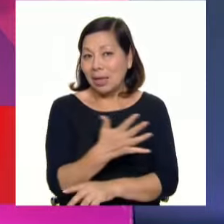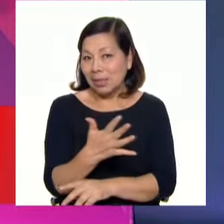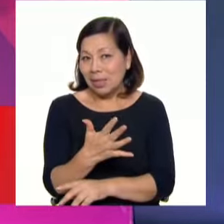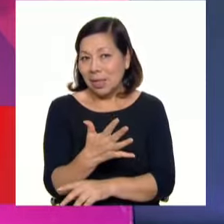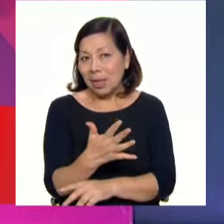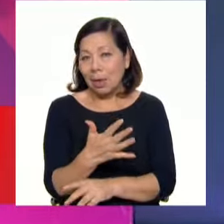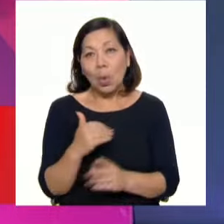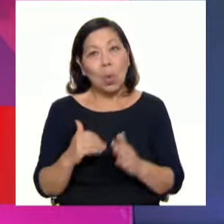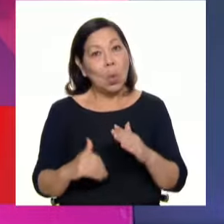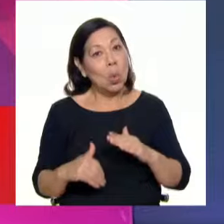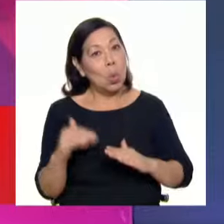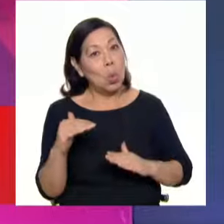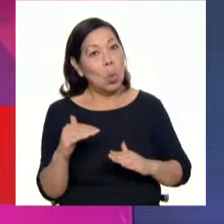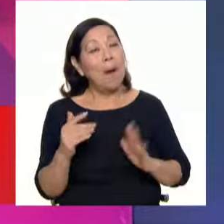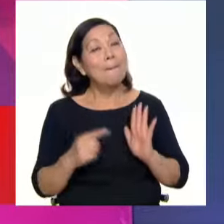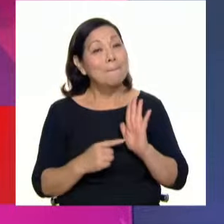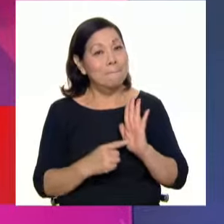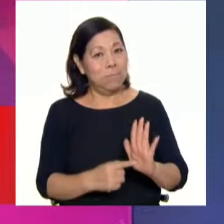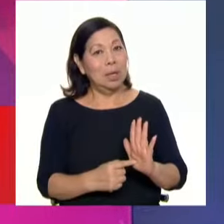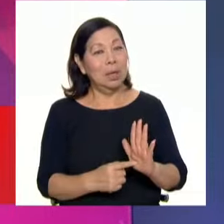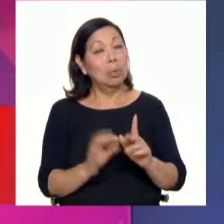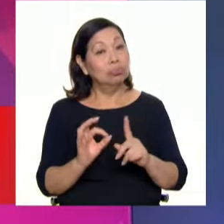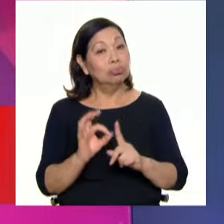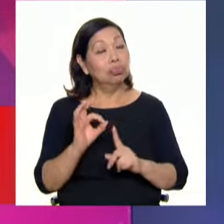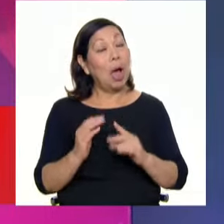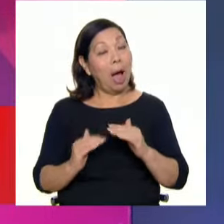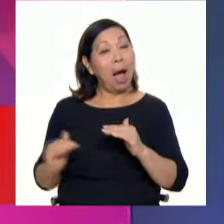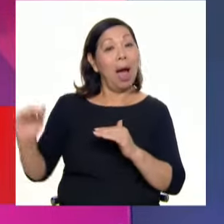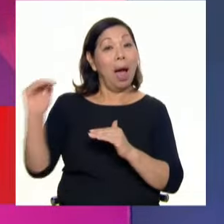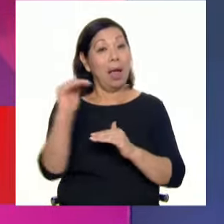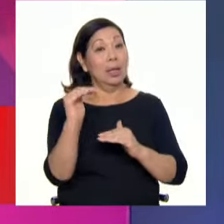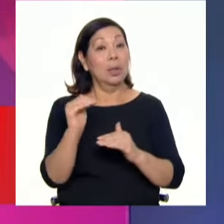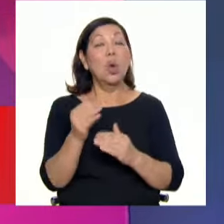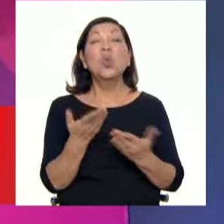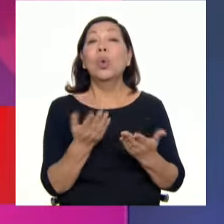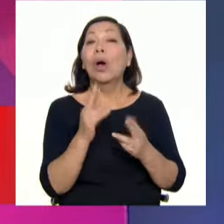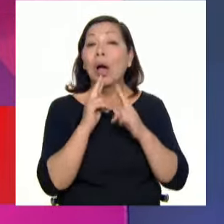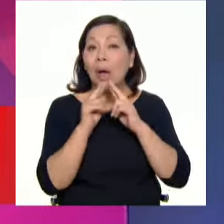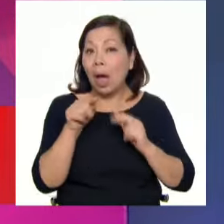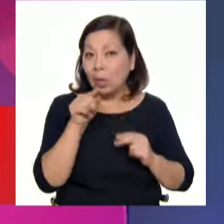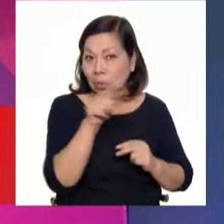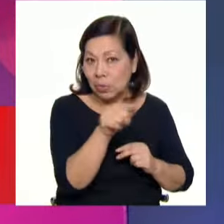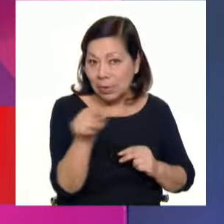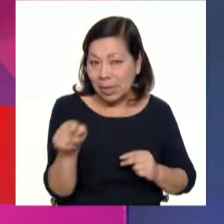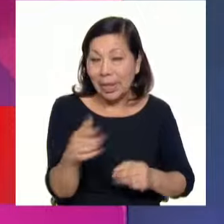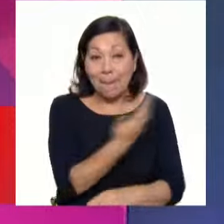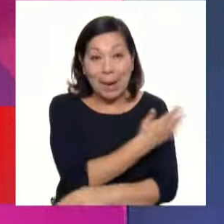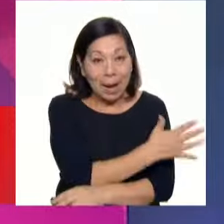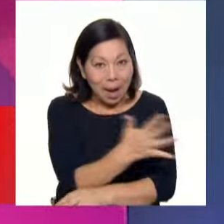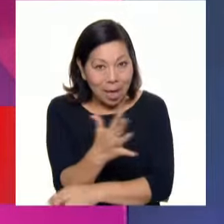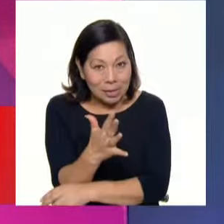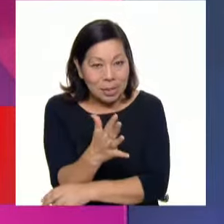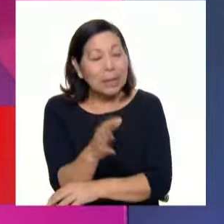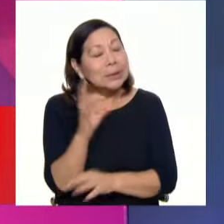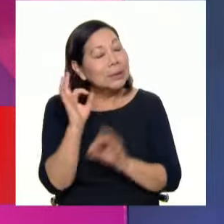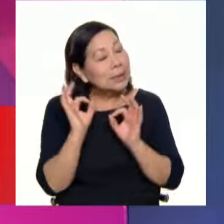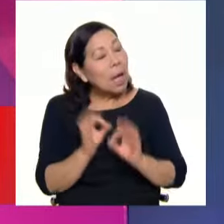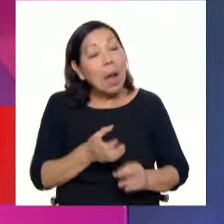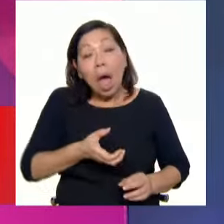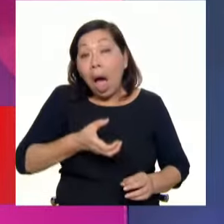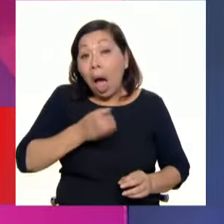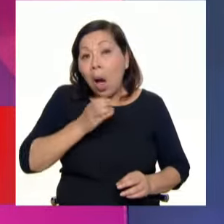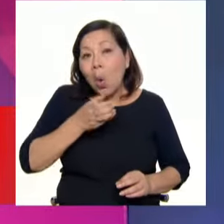venir temperaturas altas o se van a presentar temperaturas altas. Así que como recomendación para estas zonas, hay que hidratarse bastante,